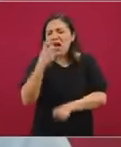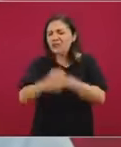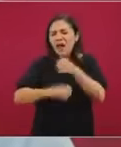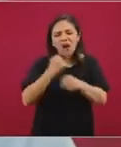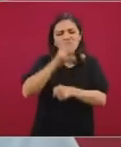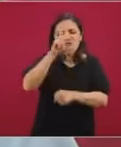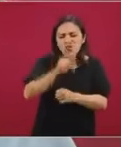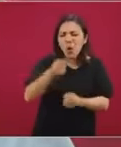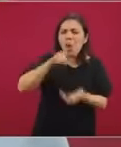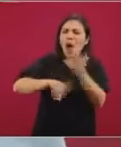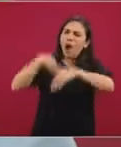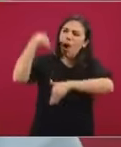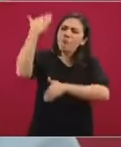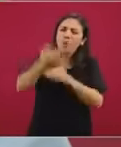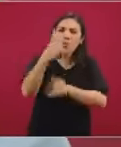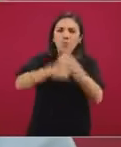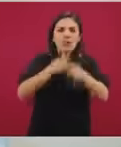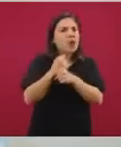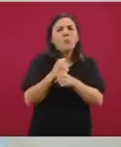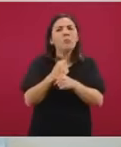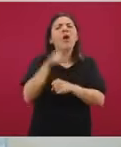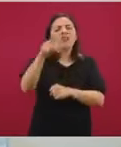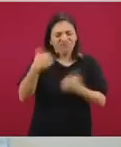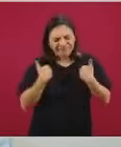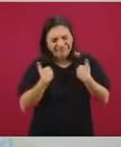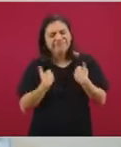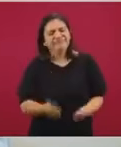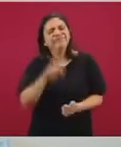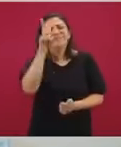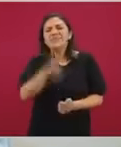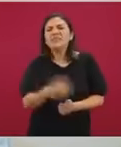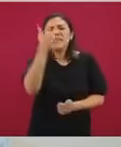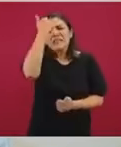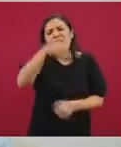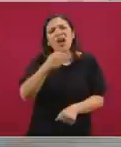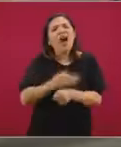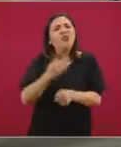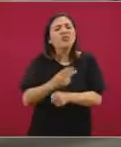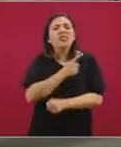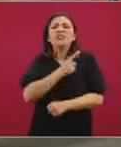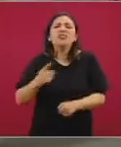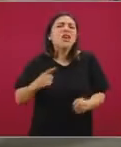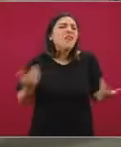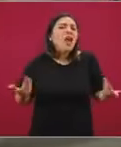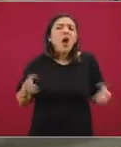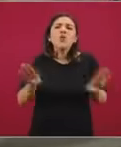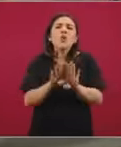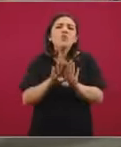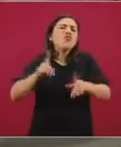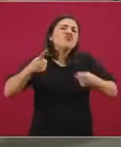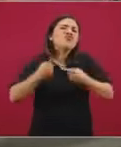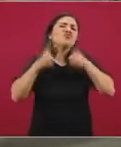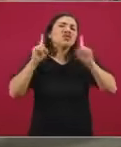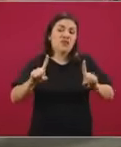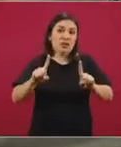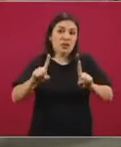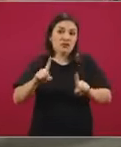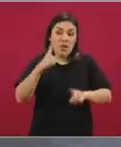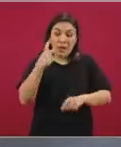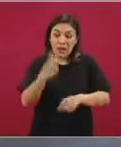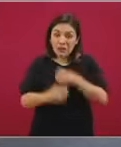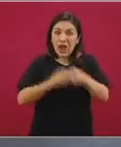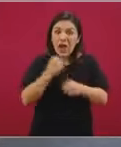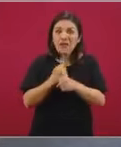hacer este festival, sino simplemente entendieron en automático que tenía que hacer algo en un año,